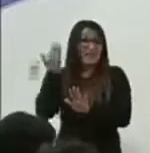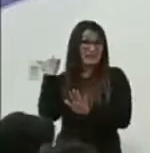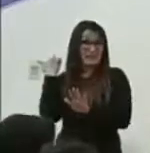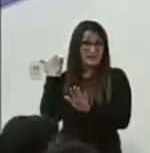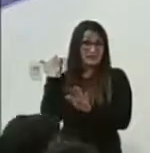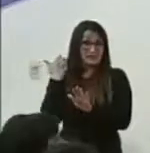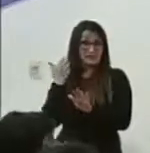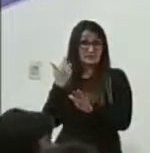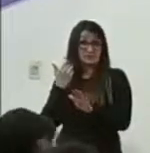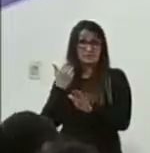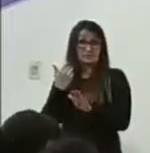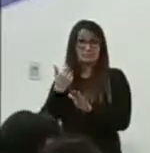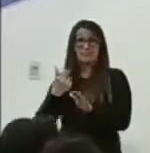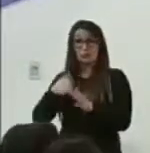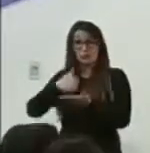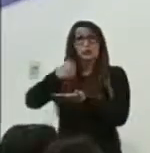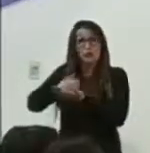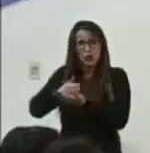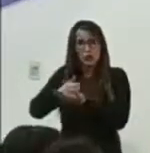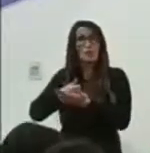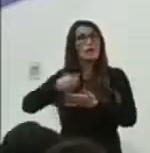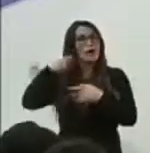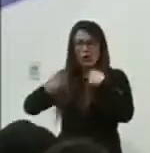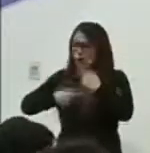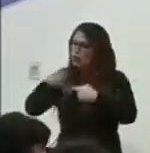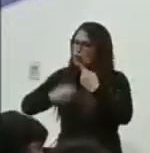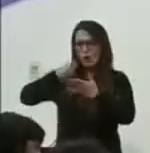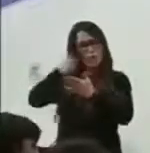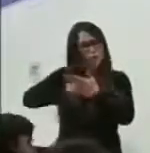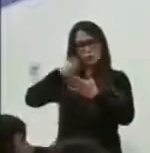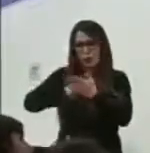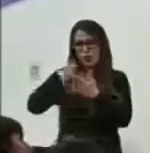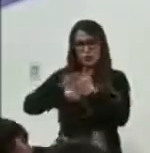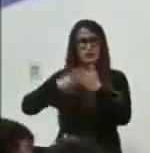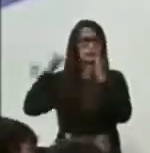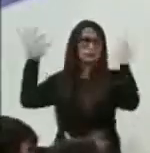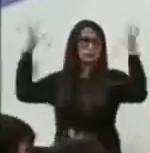conmigo para dar esa lucha hasta donde sea. Gracias.